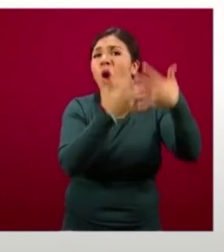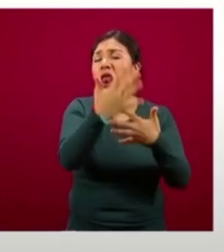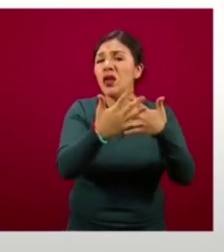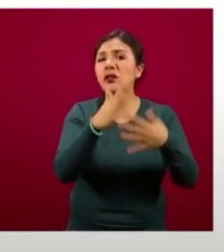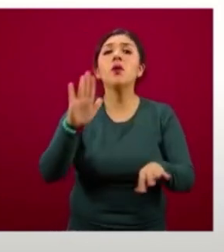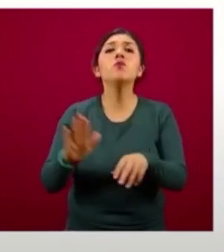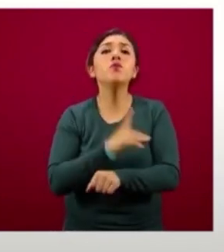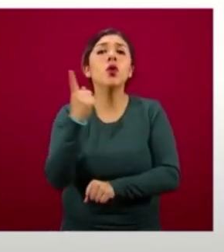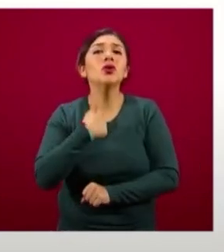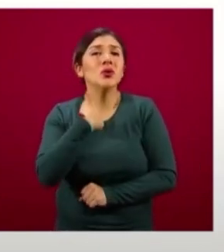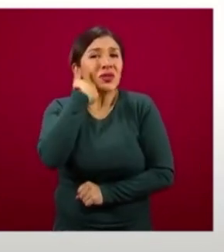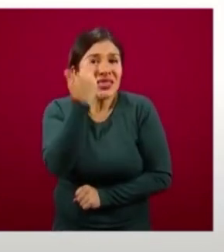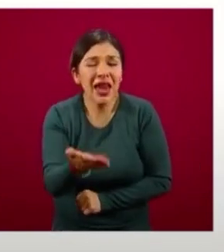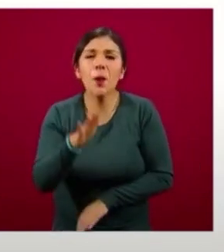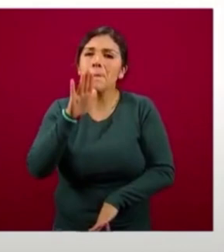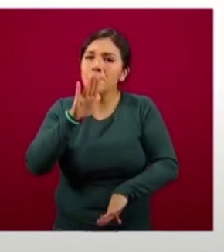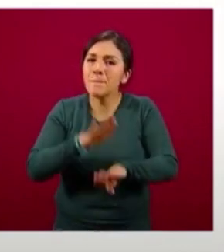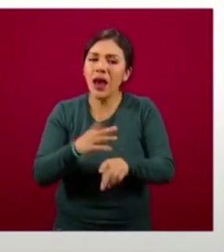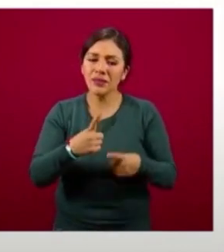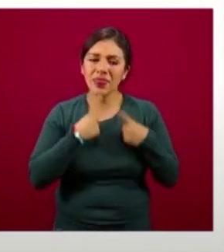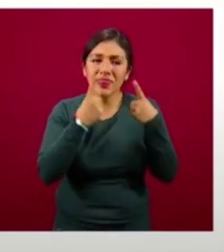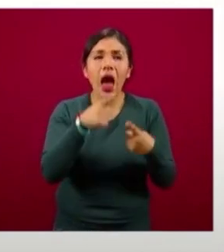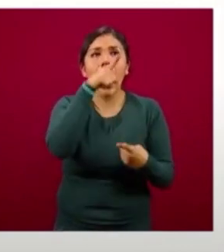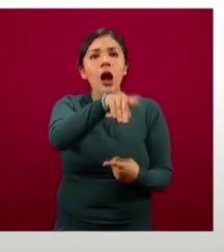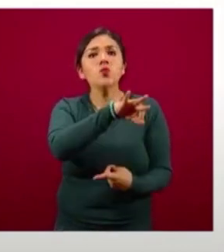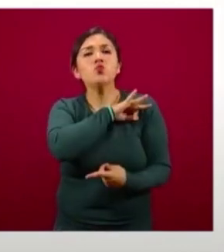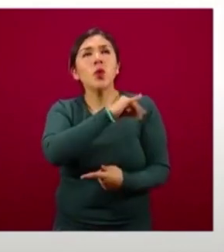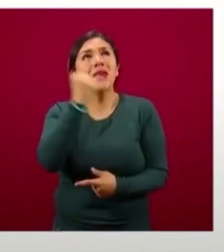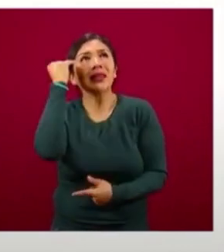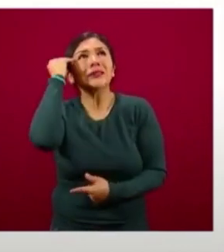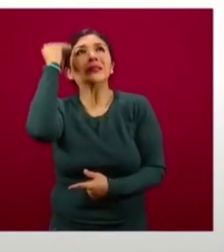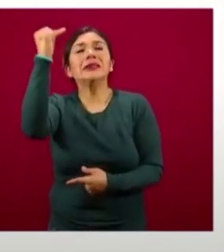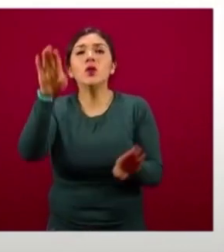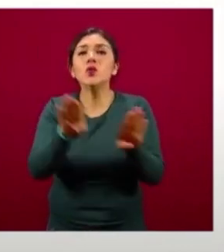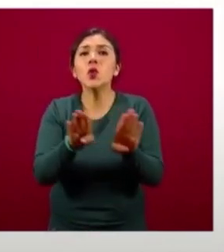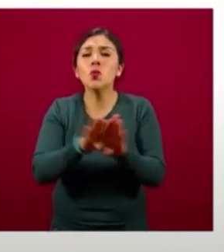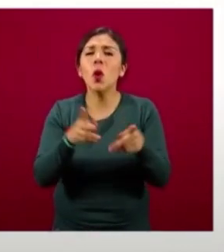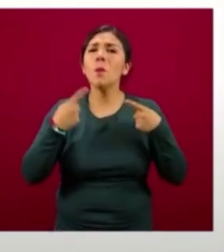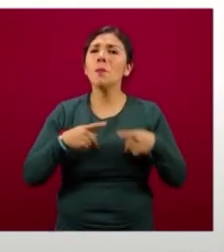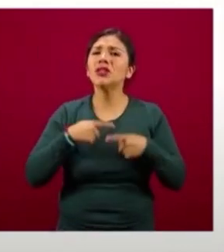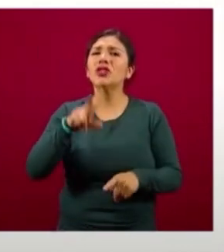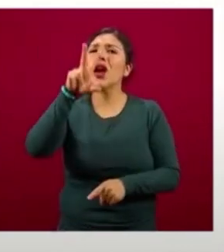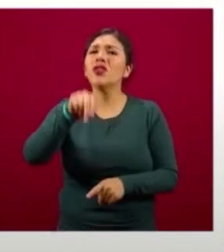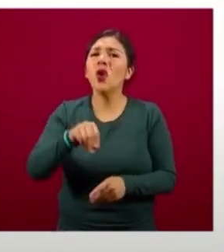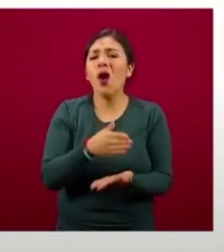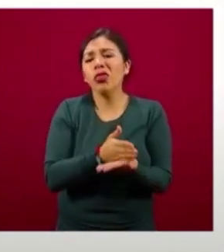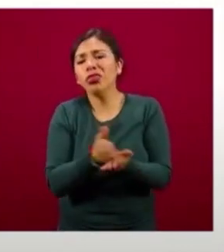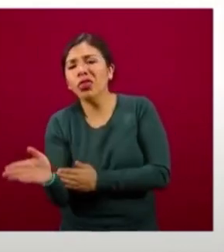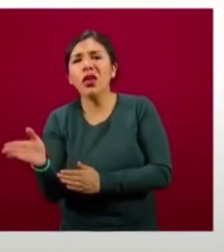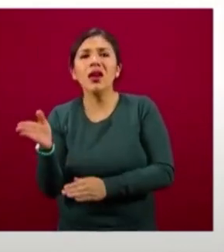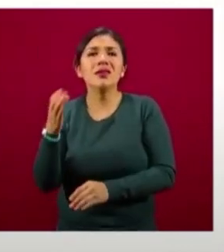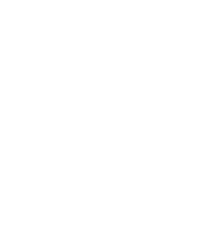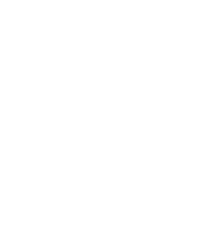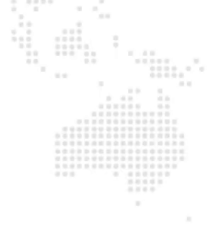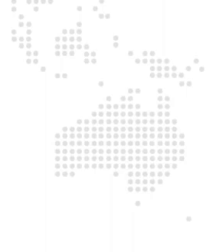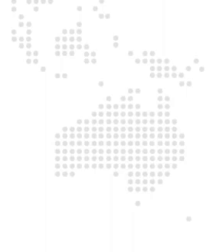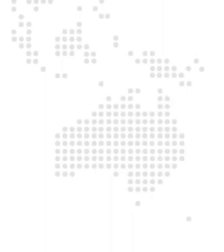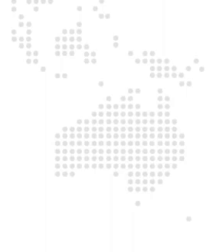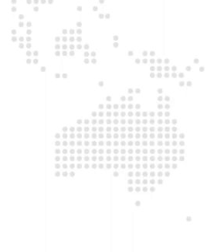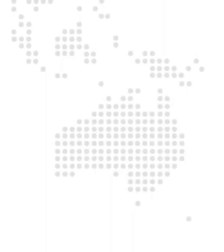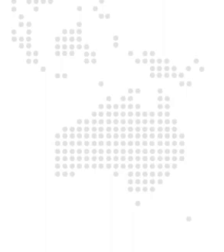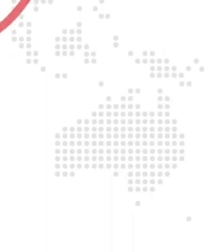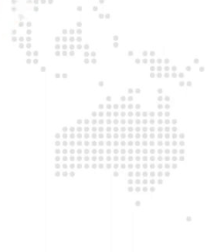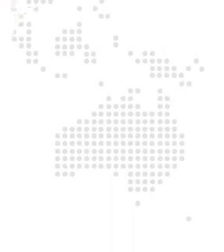qué? Porque estamos buscando generar alternativas para que las personas no caigan en actividades ilícitas.